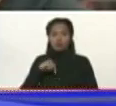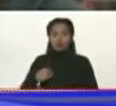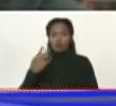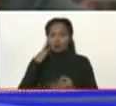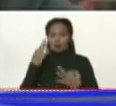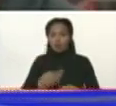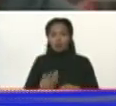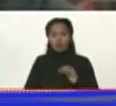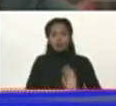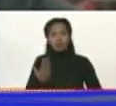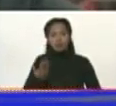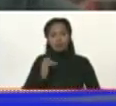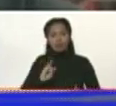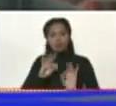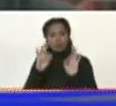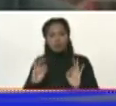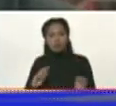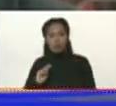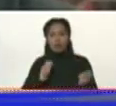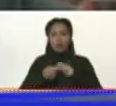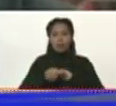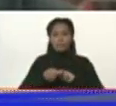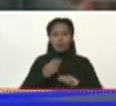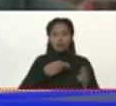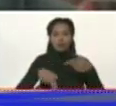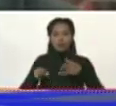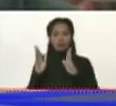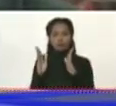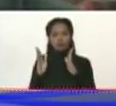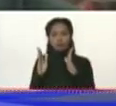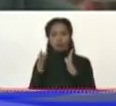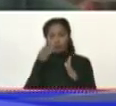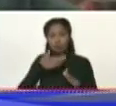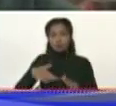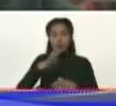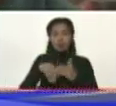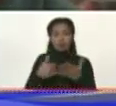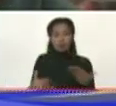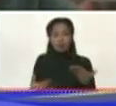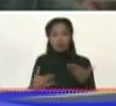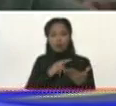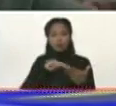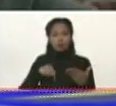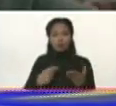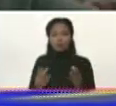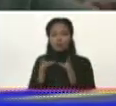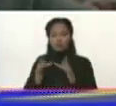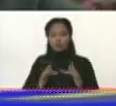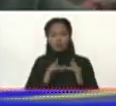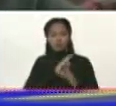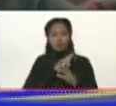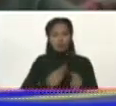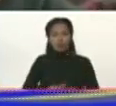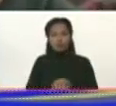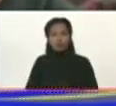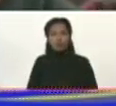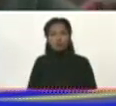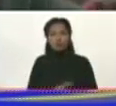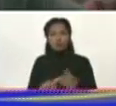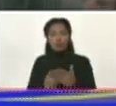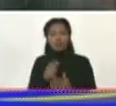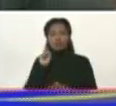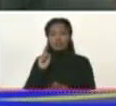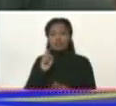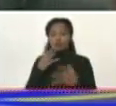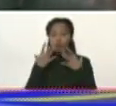creemos que es importante el cambio de la construcción de los pueblos, en este caso, en esa nueva correlación de fuerza. Pero para eso es necesaria